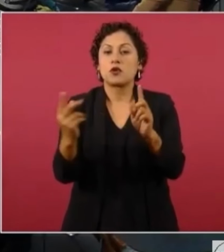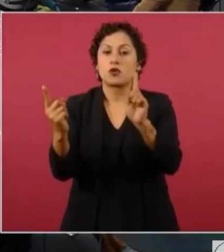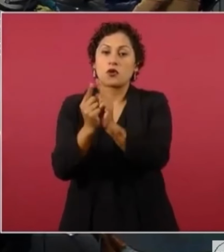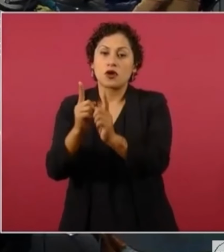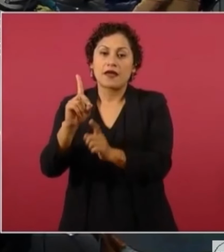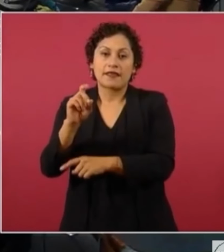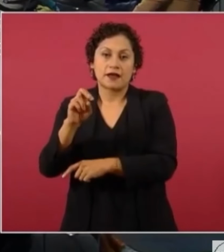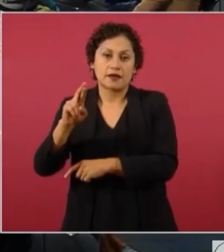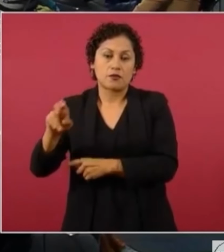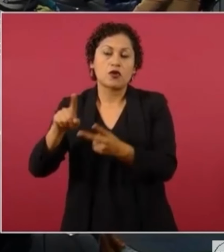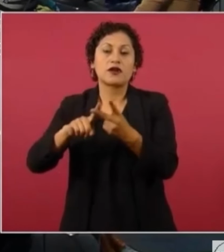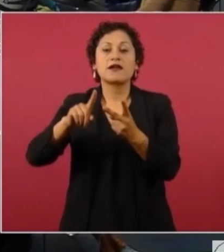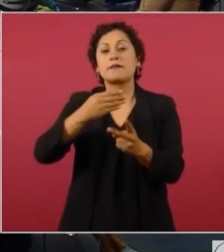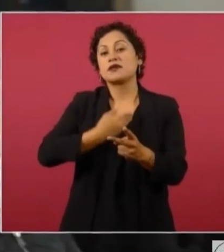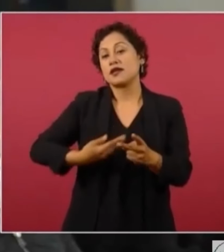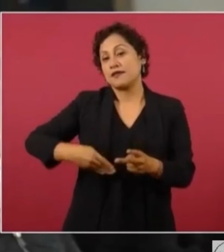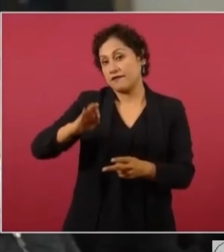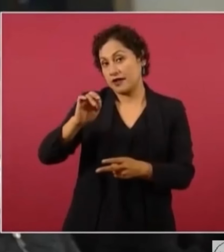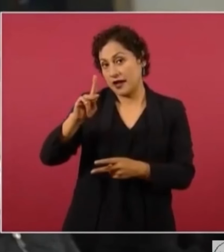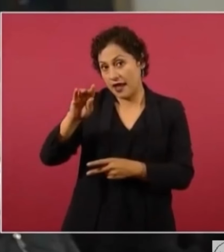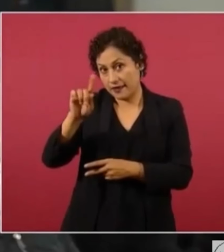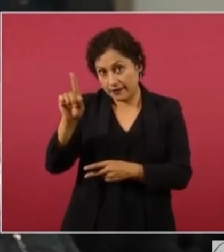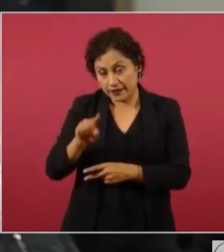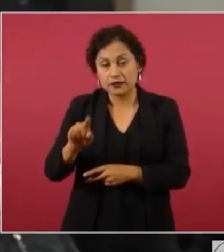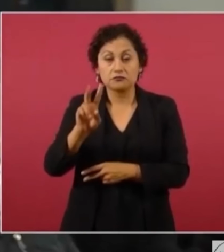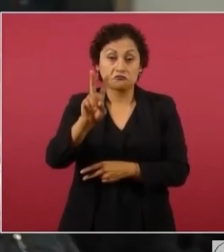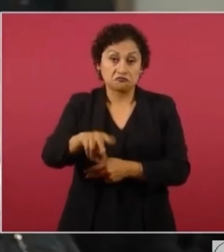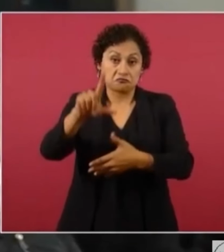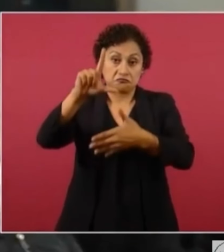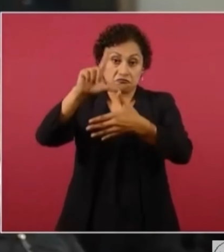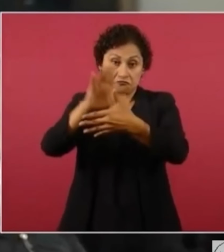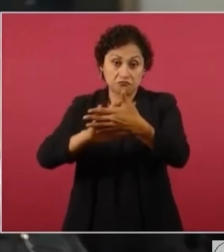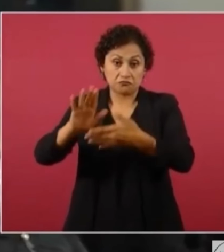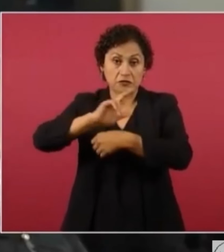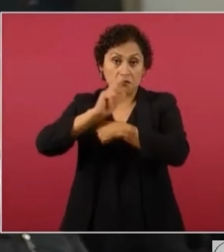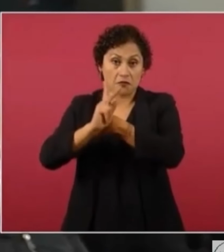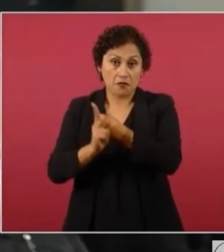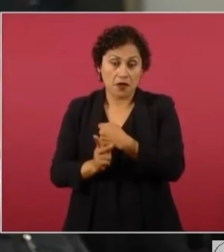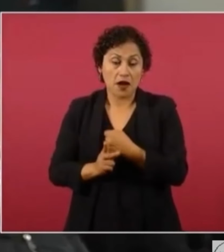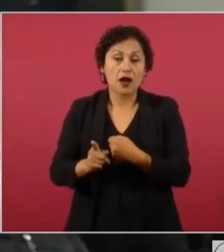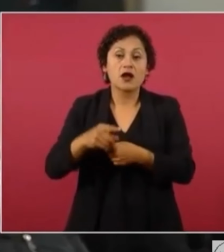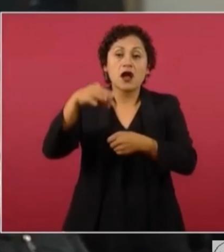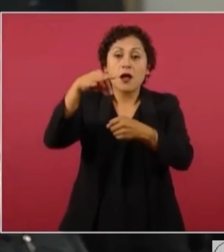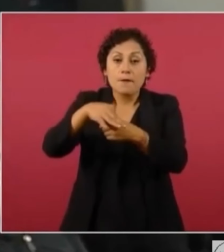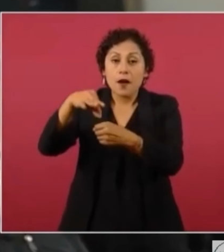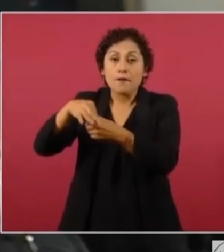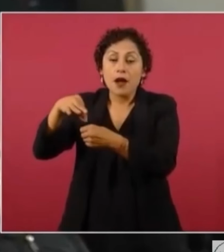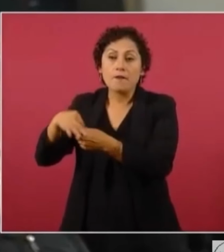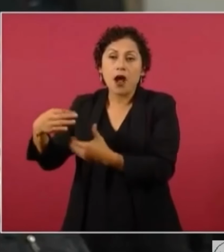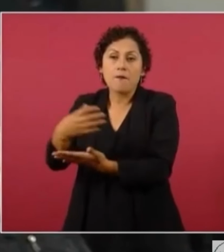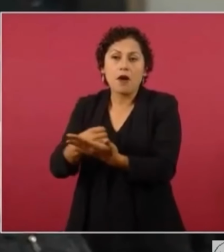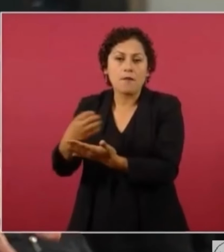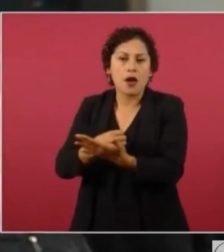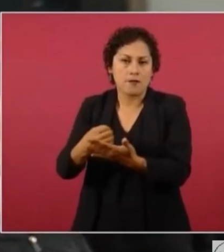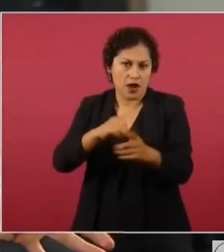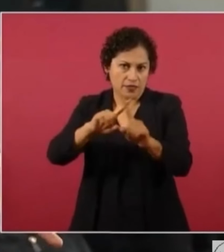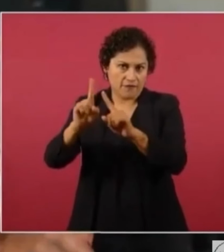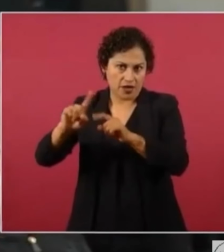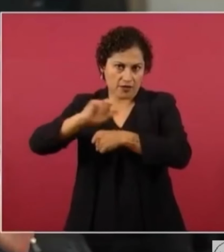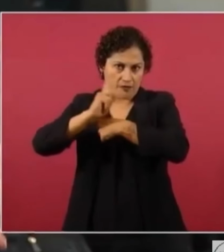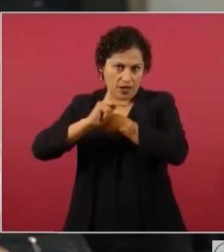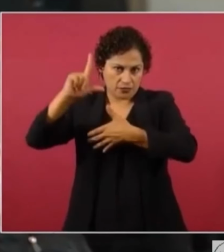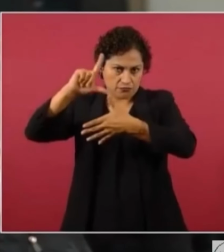Alberto Fernández, hay una tendencia en América Latina, con las últimas elecciones, con victorias de distintos gobiernos progresistas. México tiene una